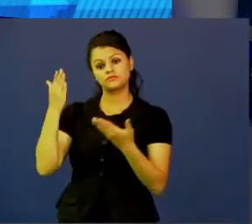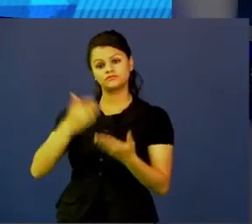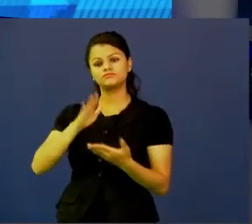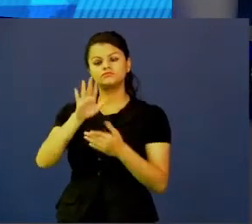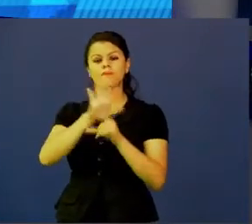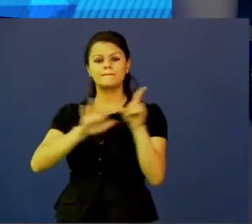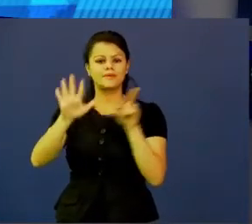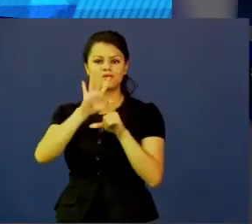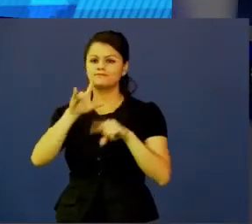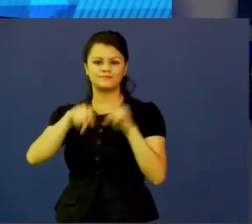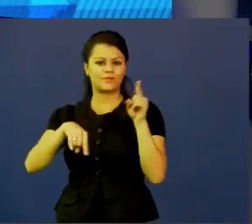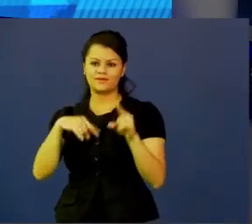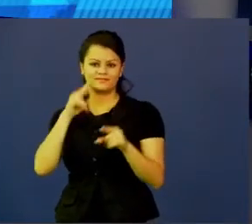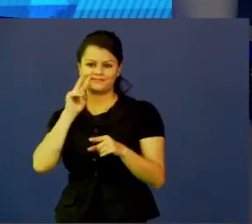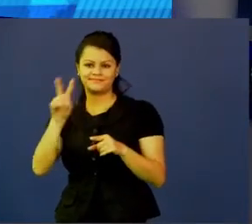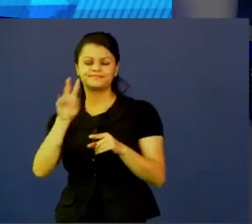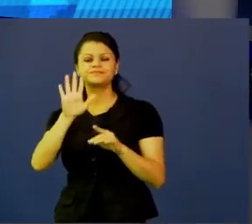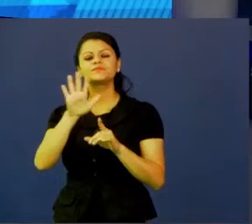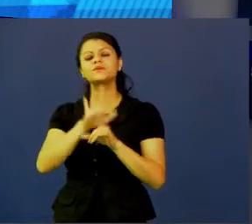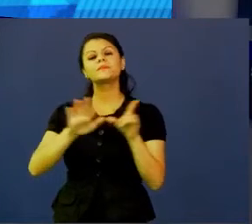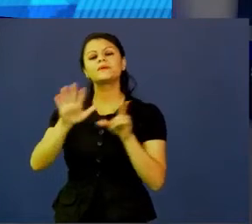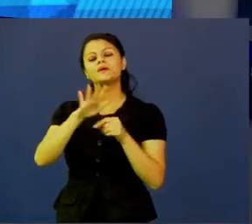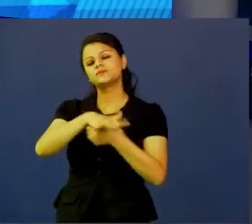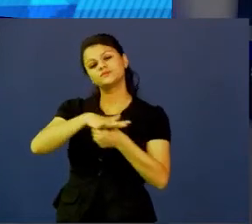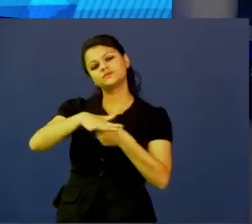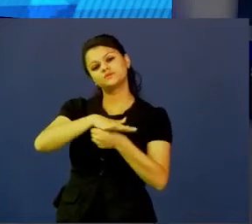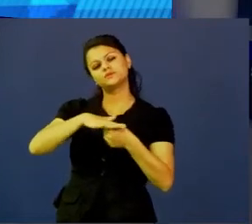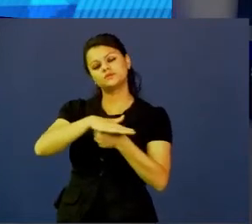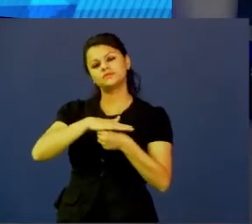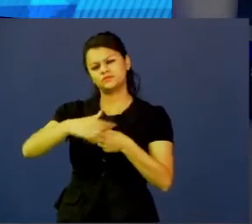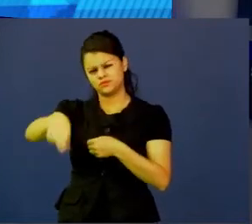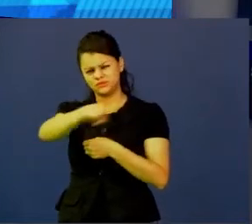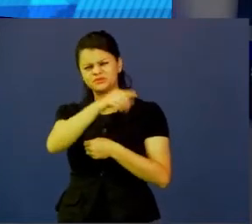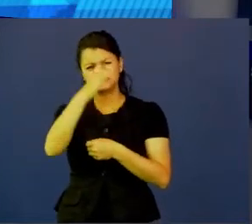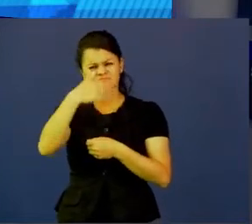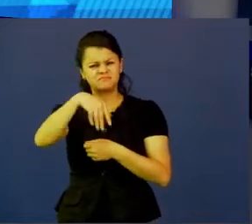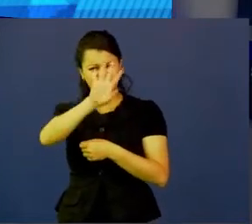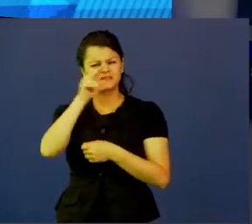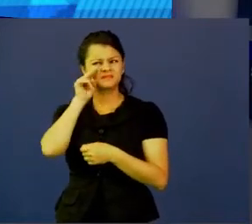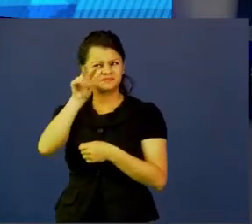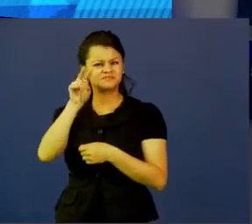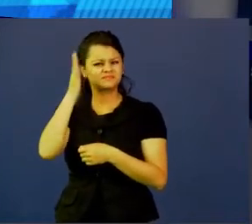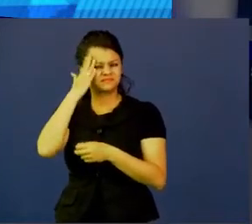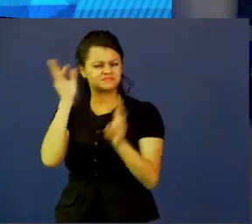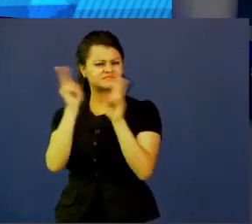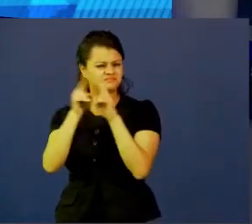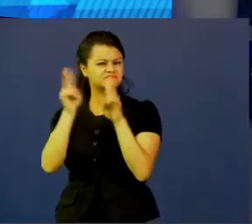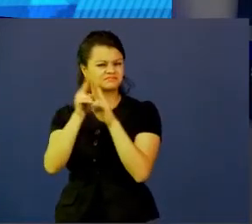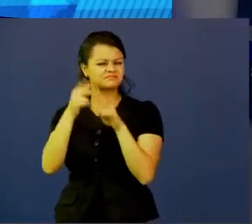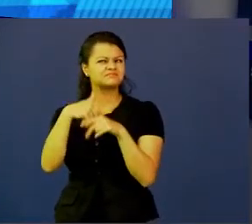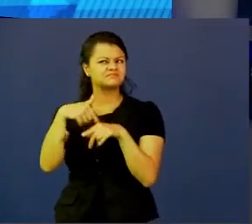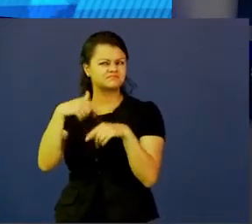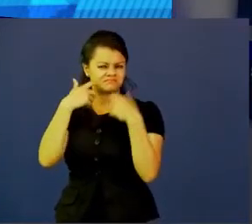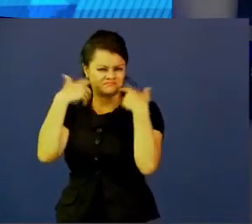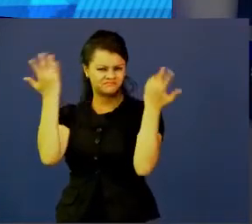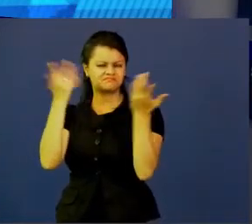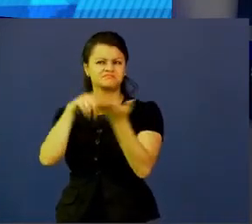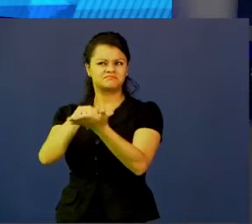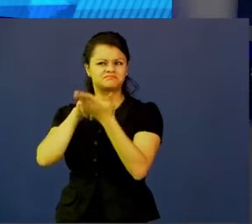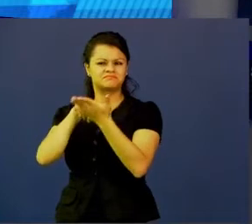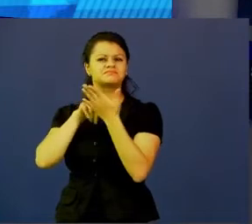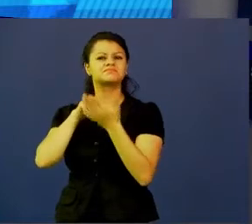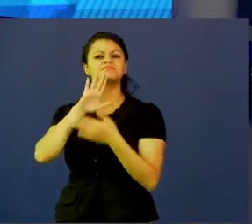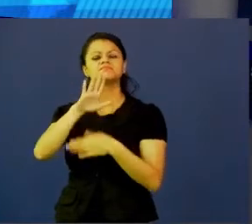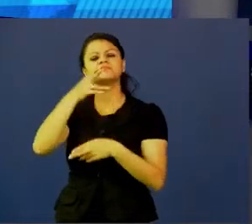no lo podemos ver, pero pues el video es un caso que yo creo que todos ustedes conocieron, o la mayoría lo oyeron, lo conocieron. Fue un video que se